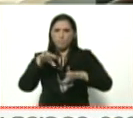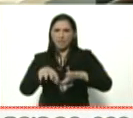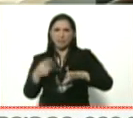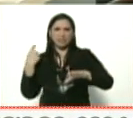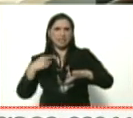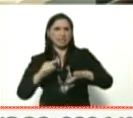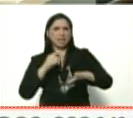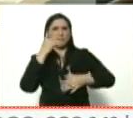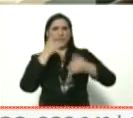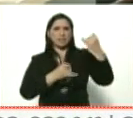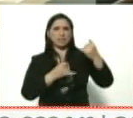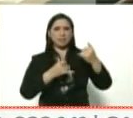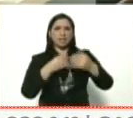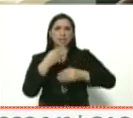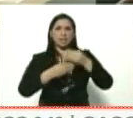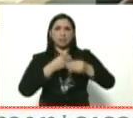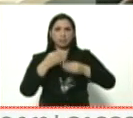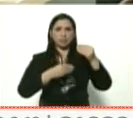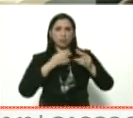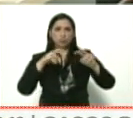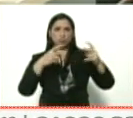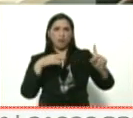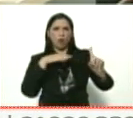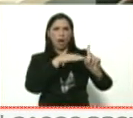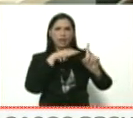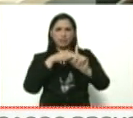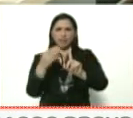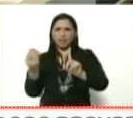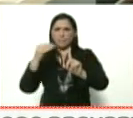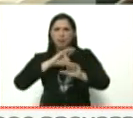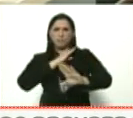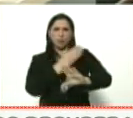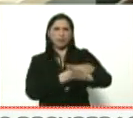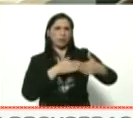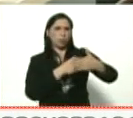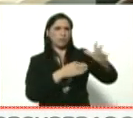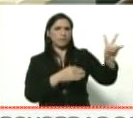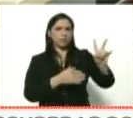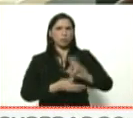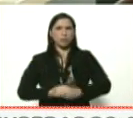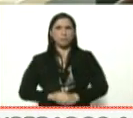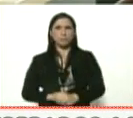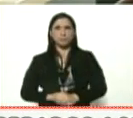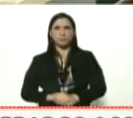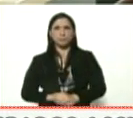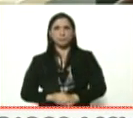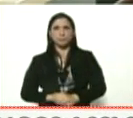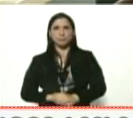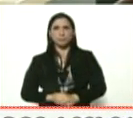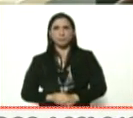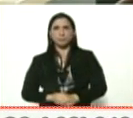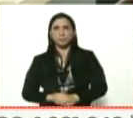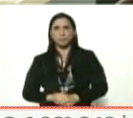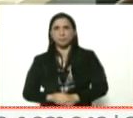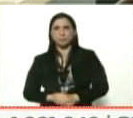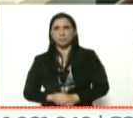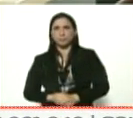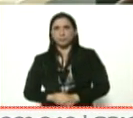por finalidad llevar a cabo nuevos ataques y más contundentes contra la nación venezolana.